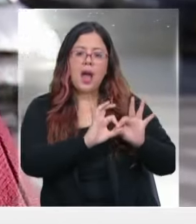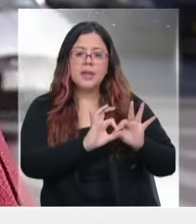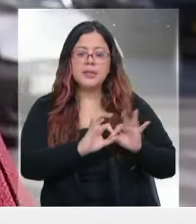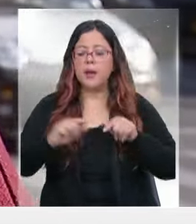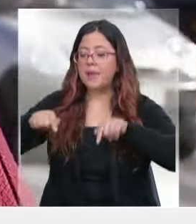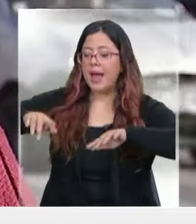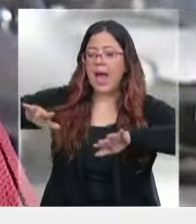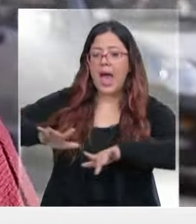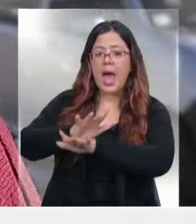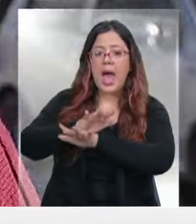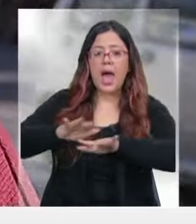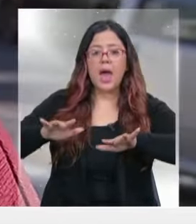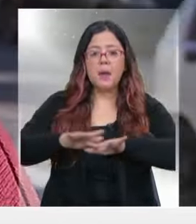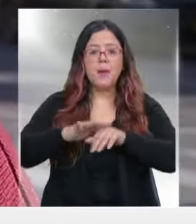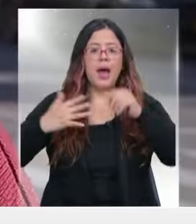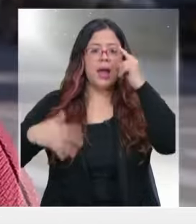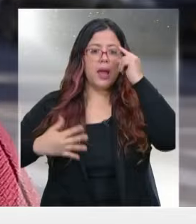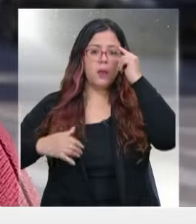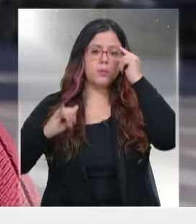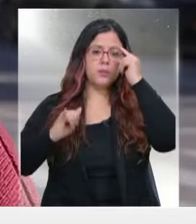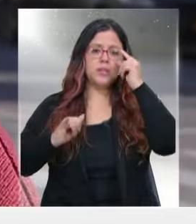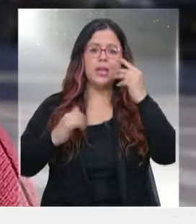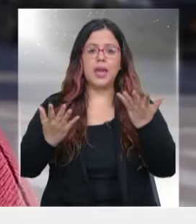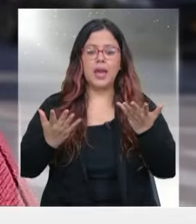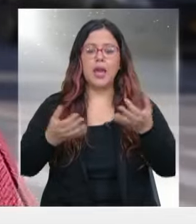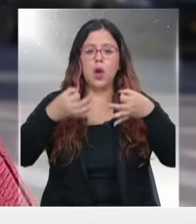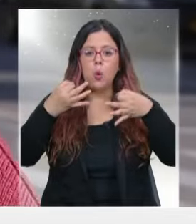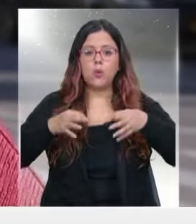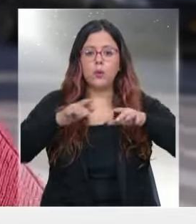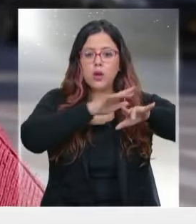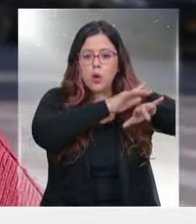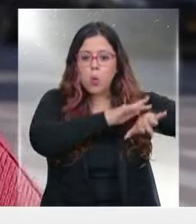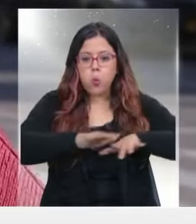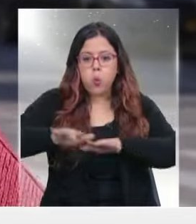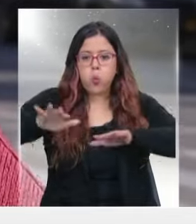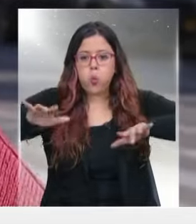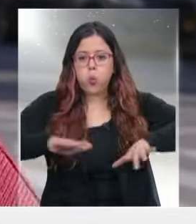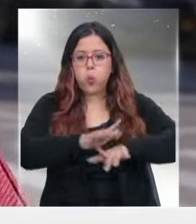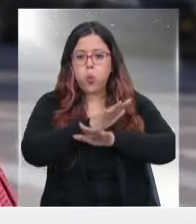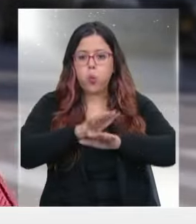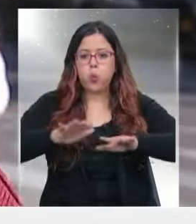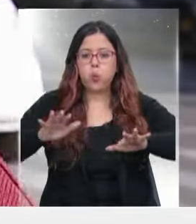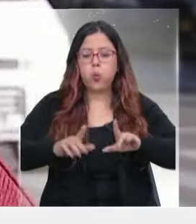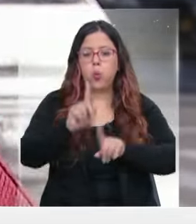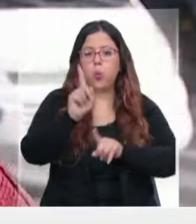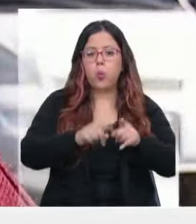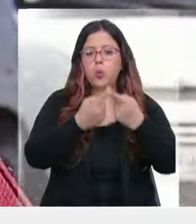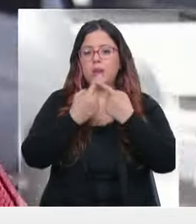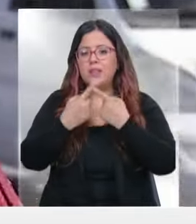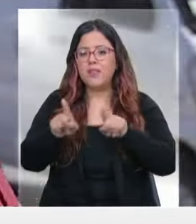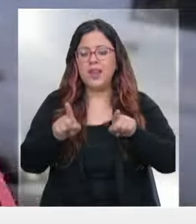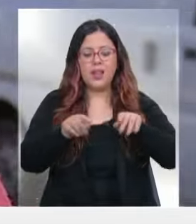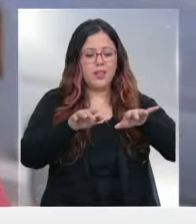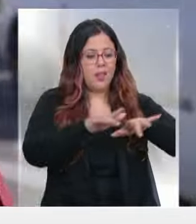mar hace su parte, pero porque hay corriente, las superficiales son diferentes a las